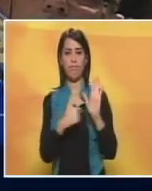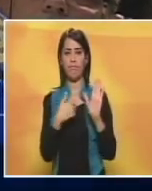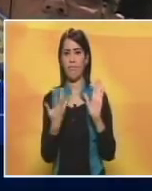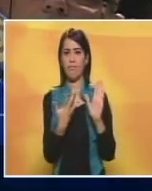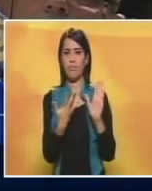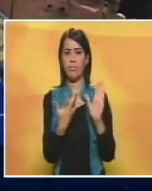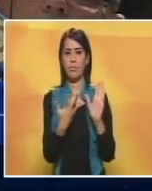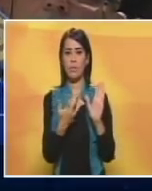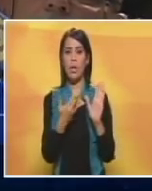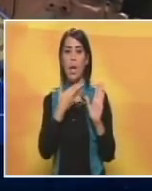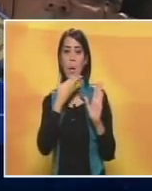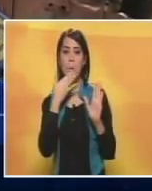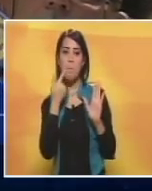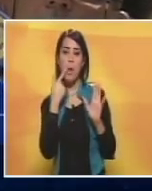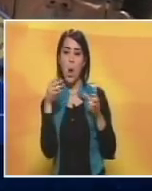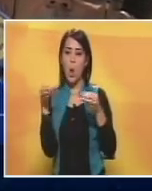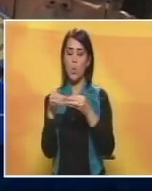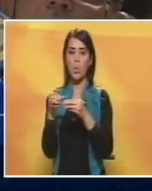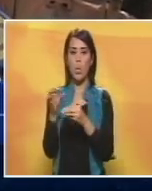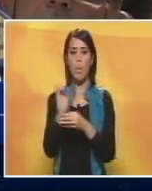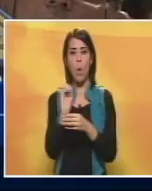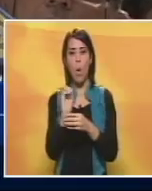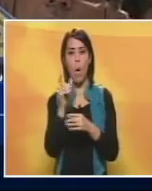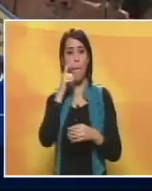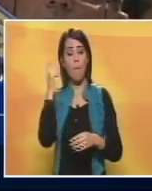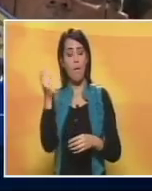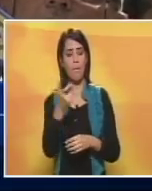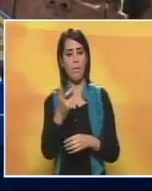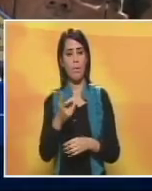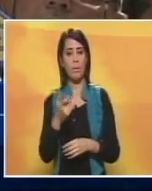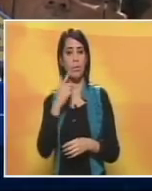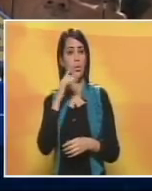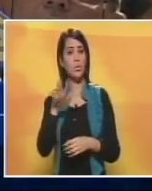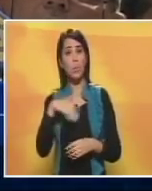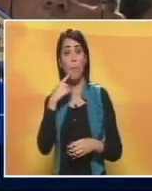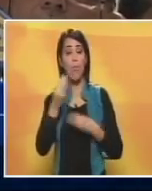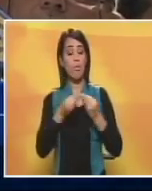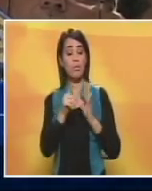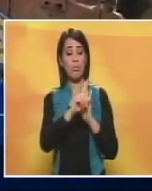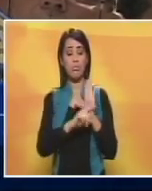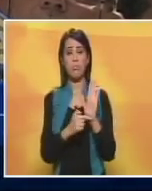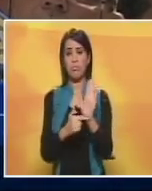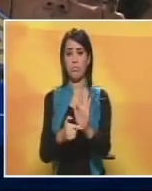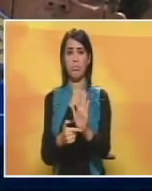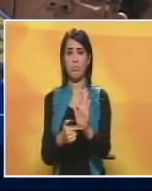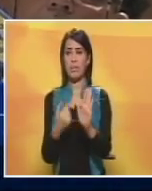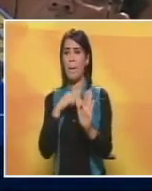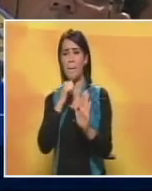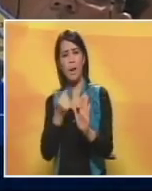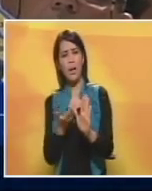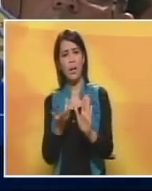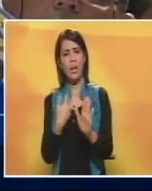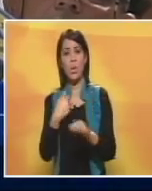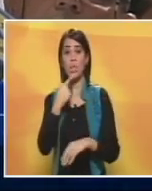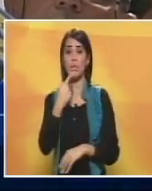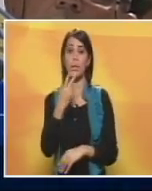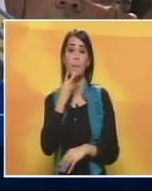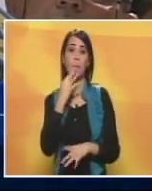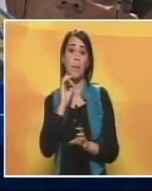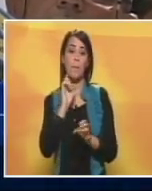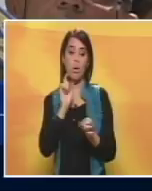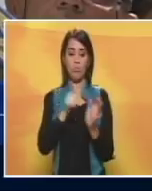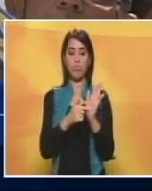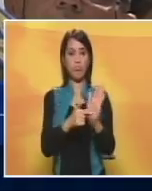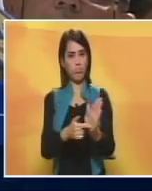beneficio de un sector o de toda la población. Yo no puedo implementar una medida que sea impositiva. Yo no puedo decir, mira, o me sacas